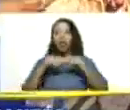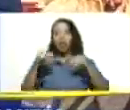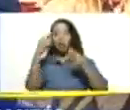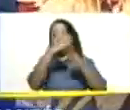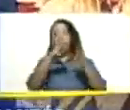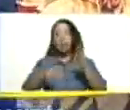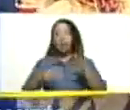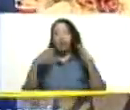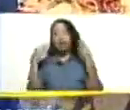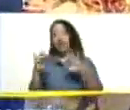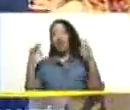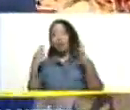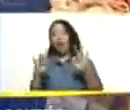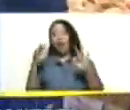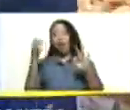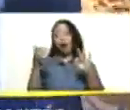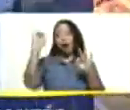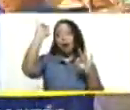normalmente son